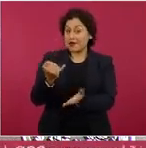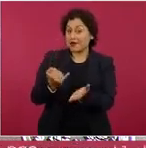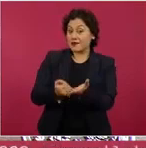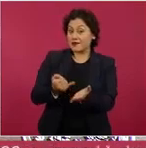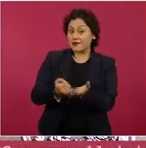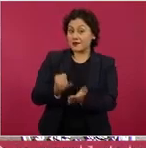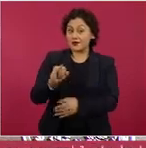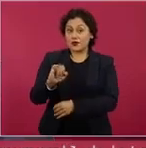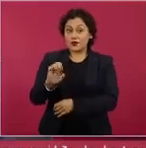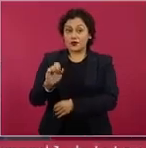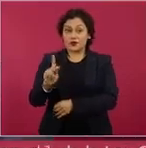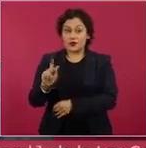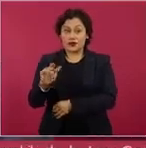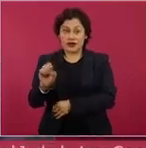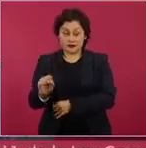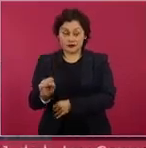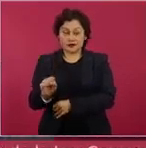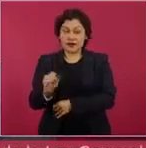es menos